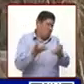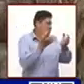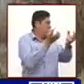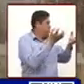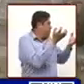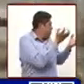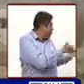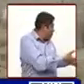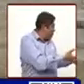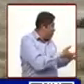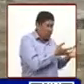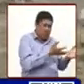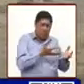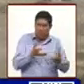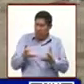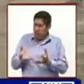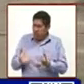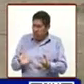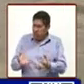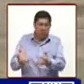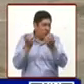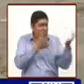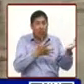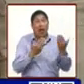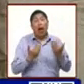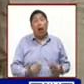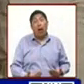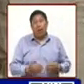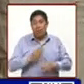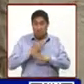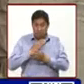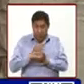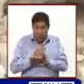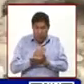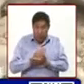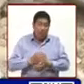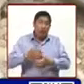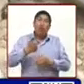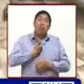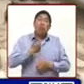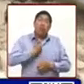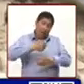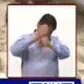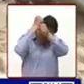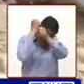y el trabajo es a pala y picota, a esfuerzo de los dolientes.